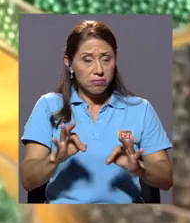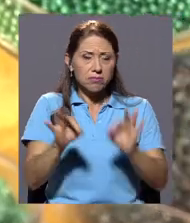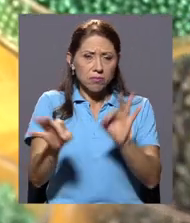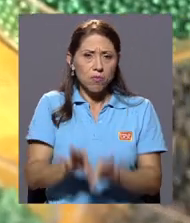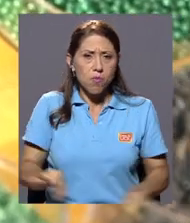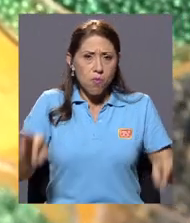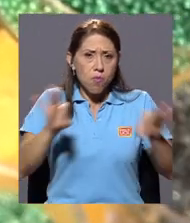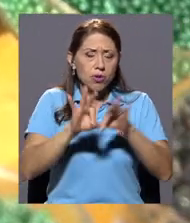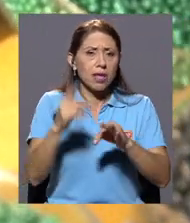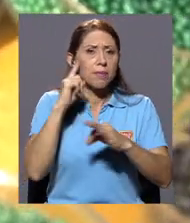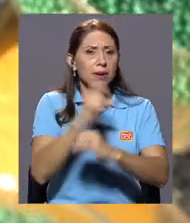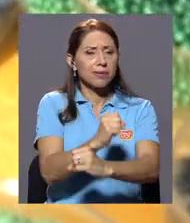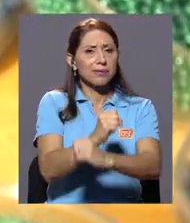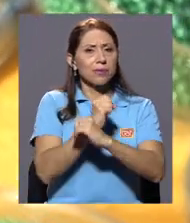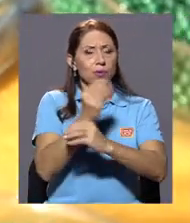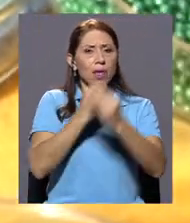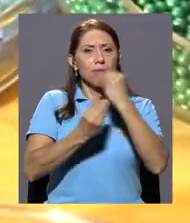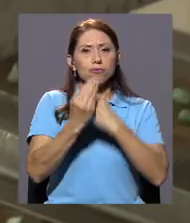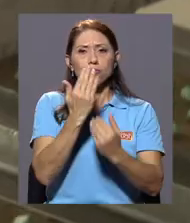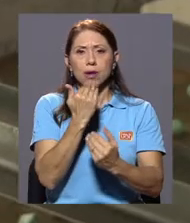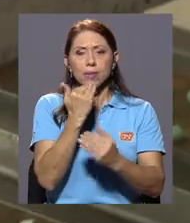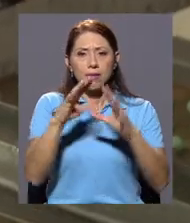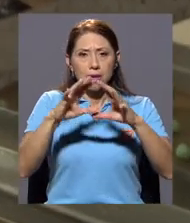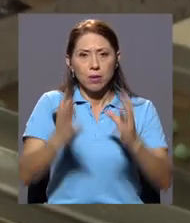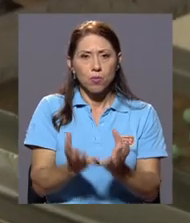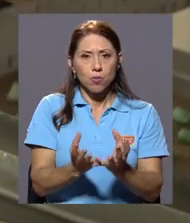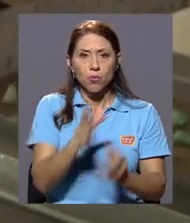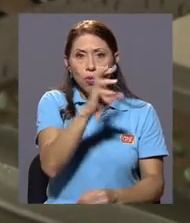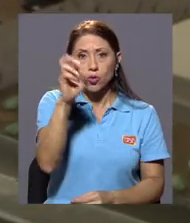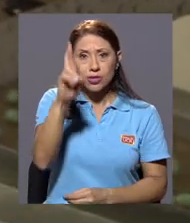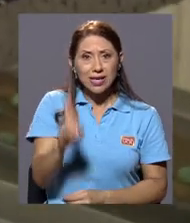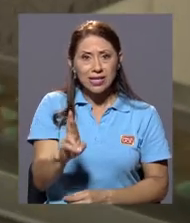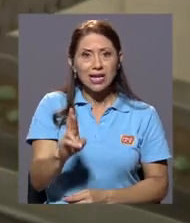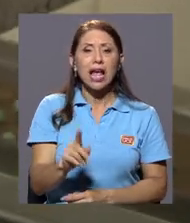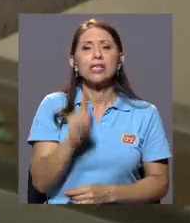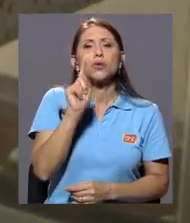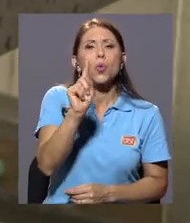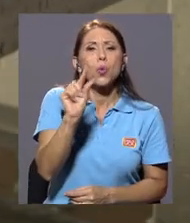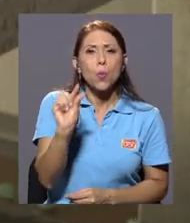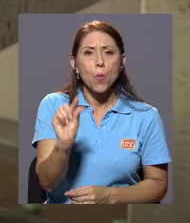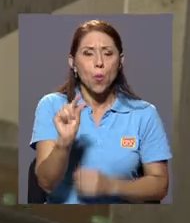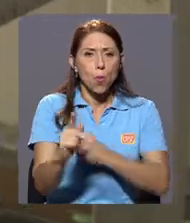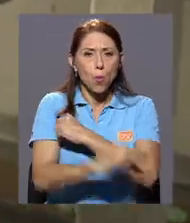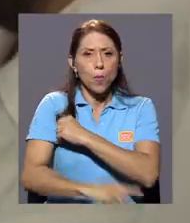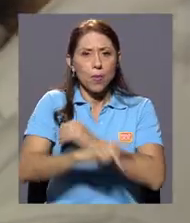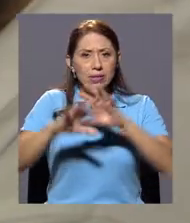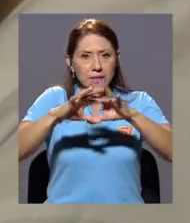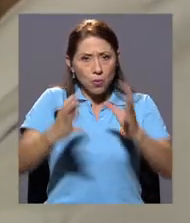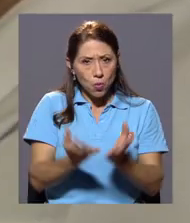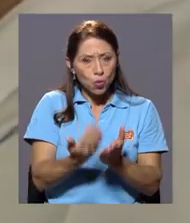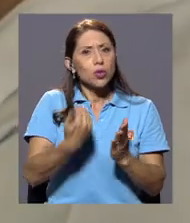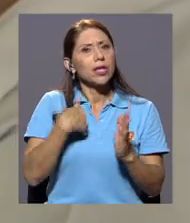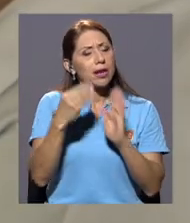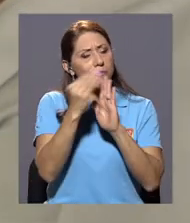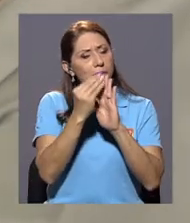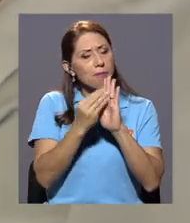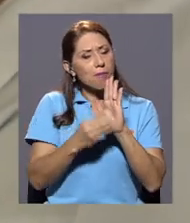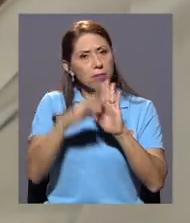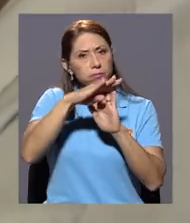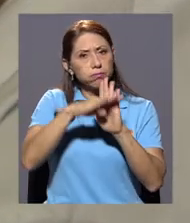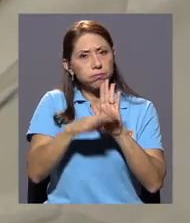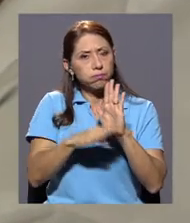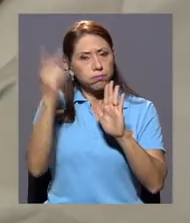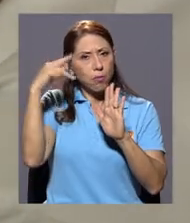la seguridad alimentaria del mundo. Costa Rica es uno de los pocos países del mundo que cuenta con una política nacional de